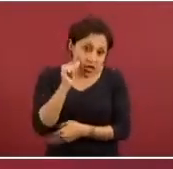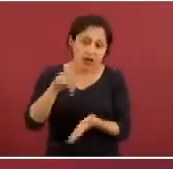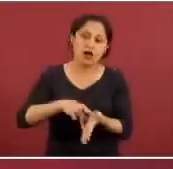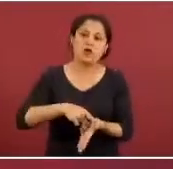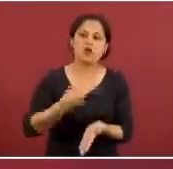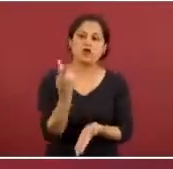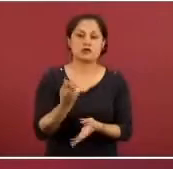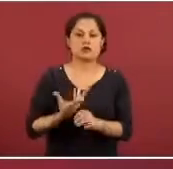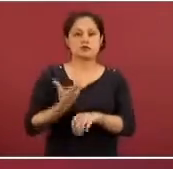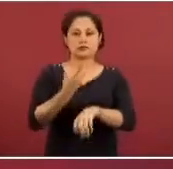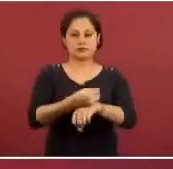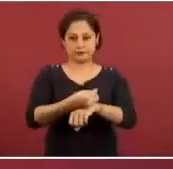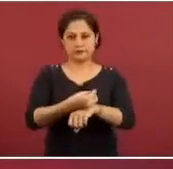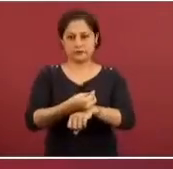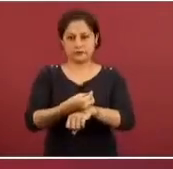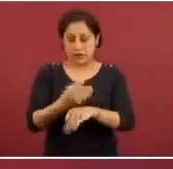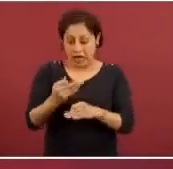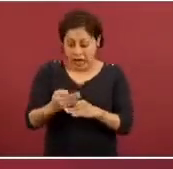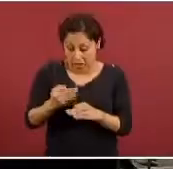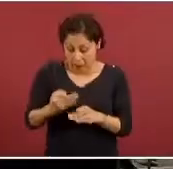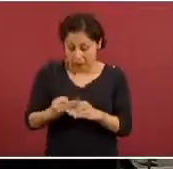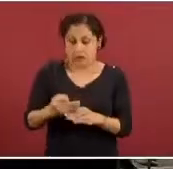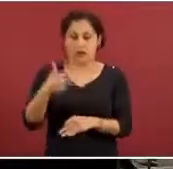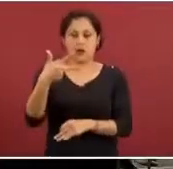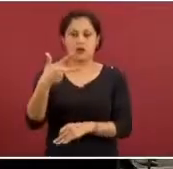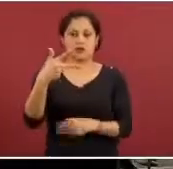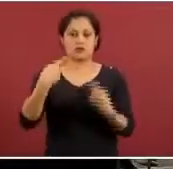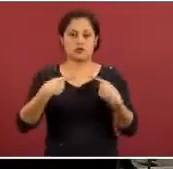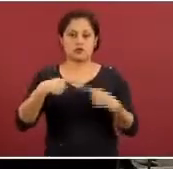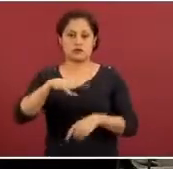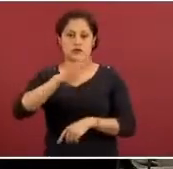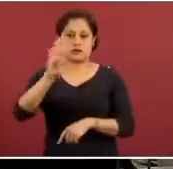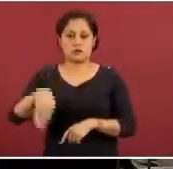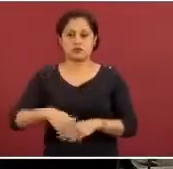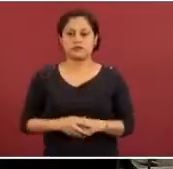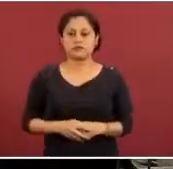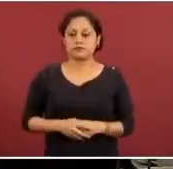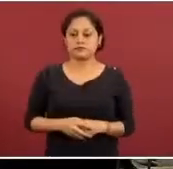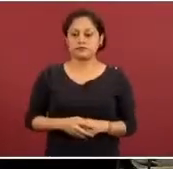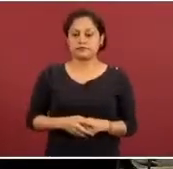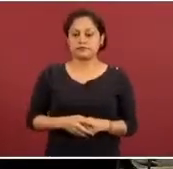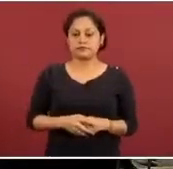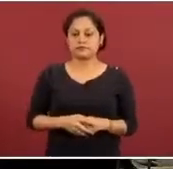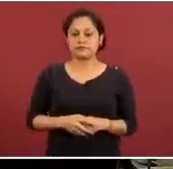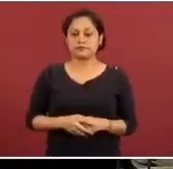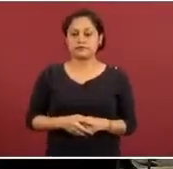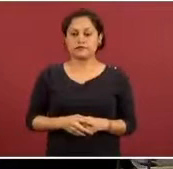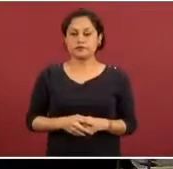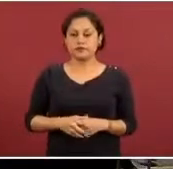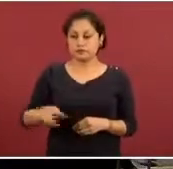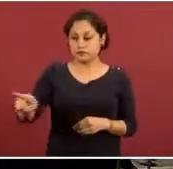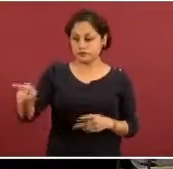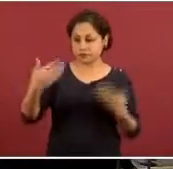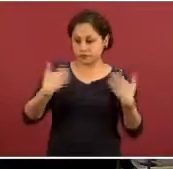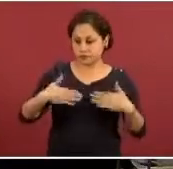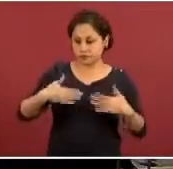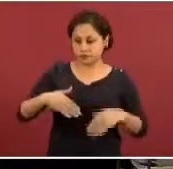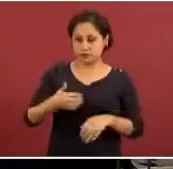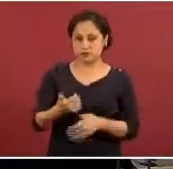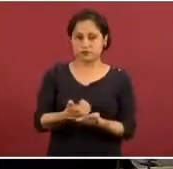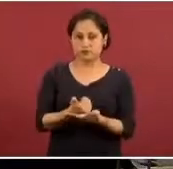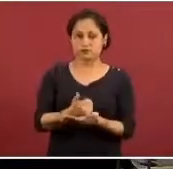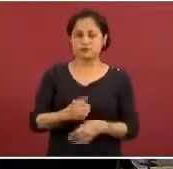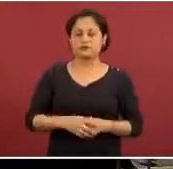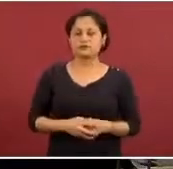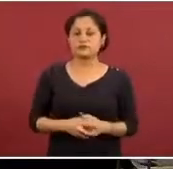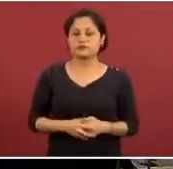este momento el corte es de 8 defunciones. A ver, el compañero de camisa me falta azul. una pregunta a los trabajadores de calle. Gracias.